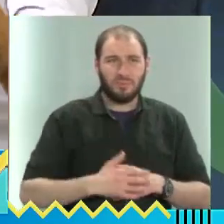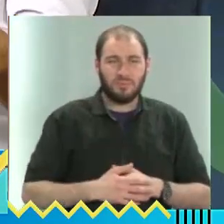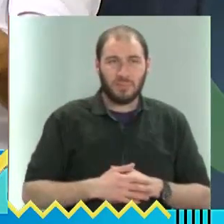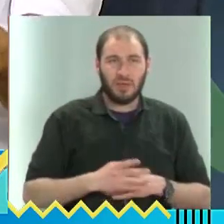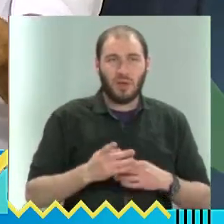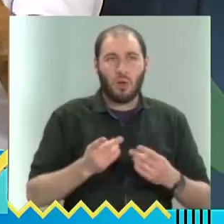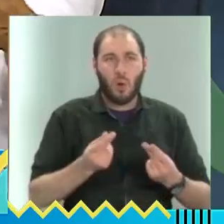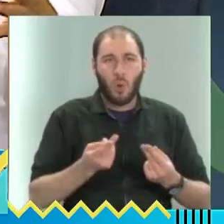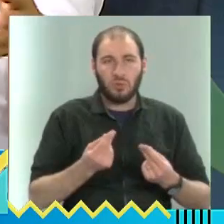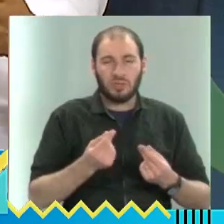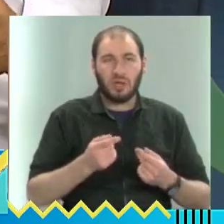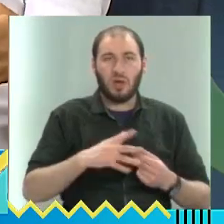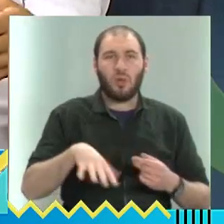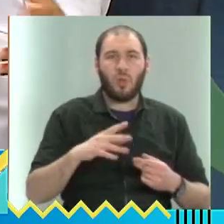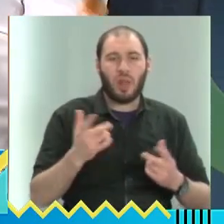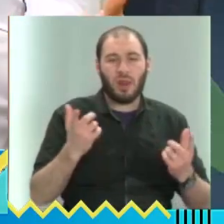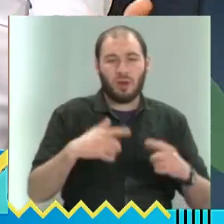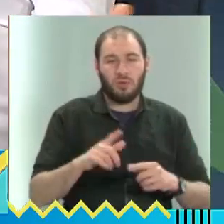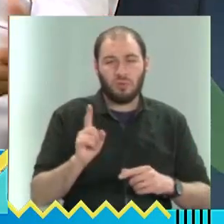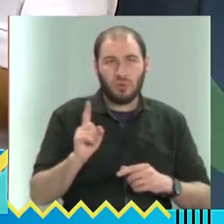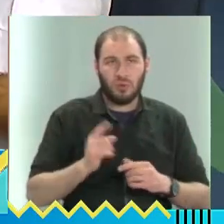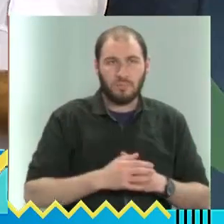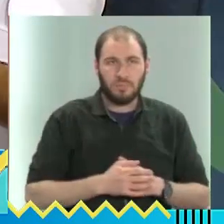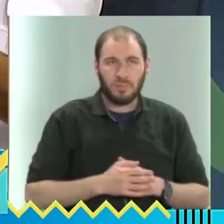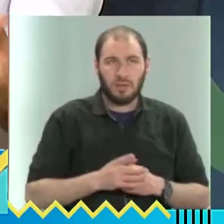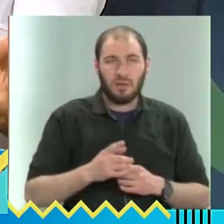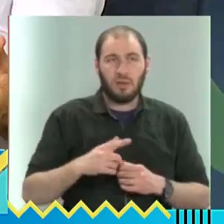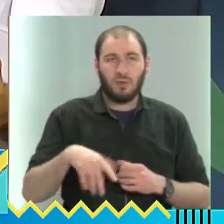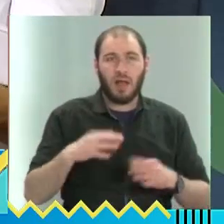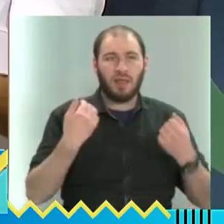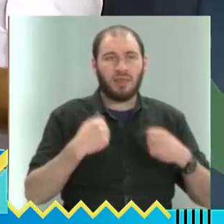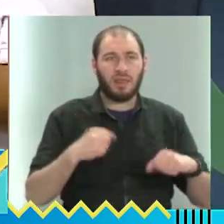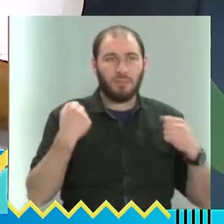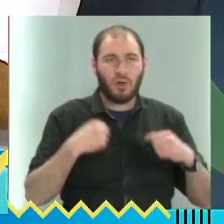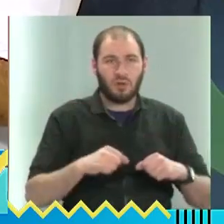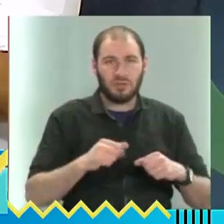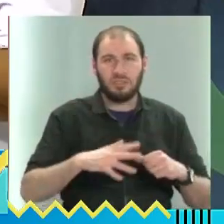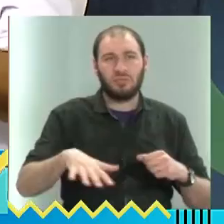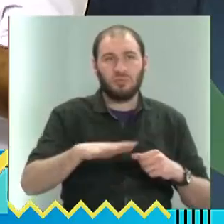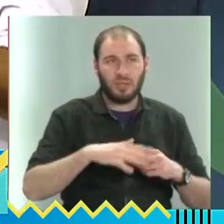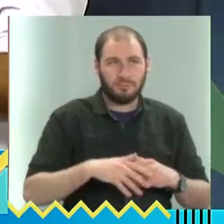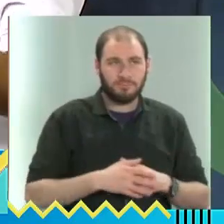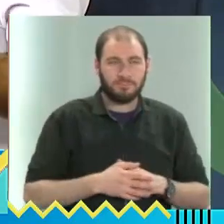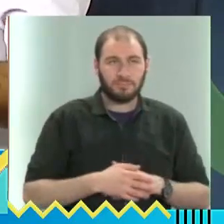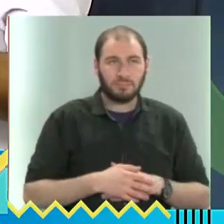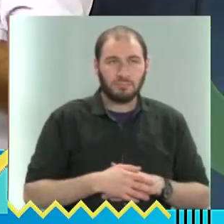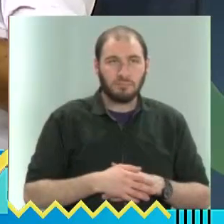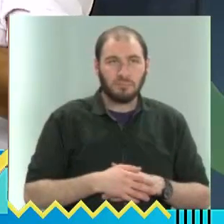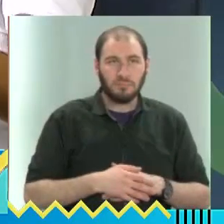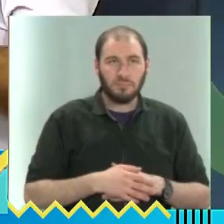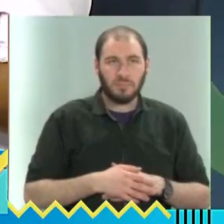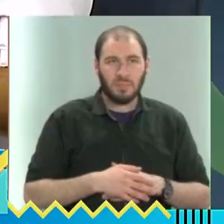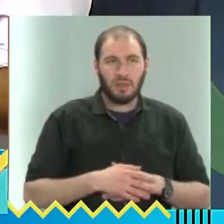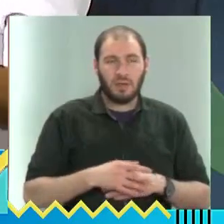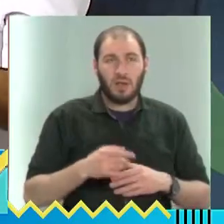se usaba no como espacio de reunión, sino como para deportes urbanos. Urbanos, Digamos. claro. Es decir, uno no